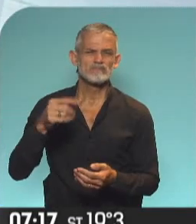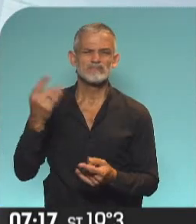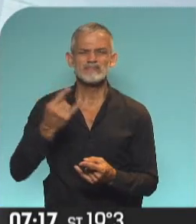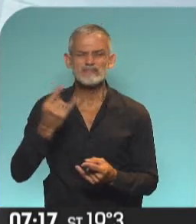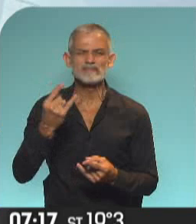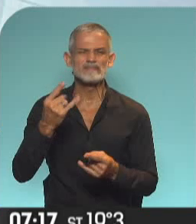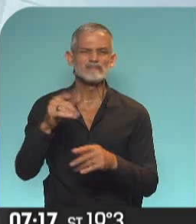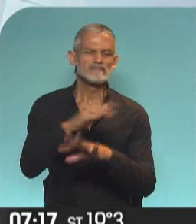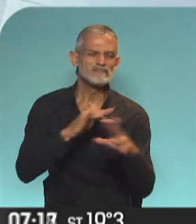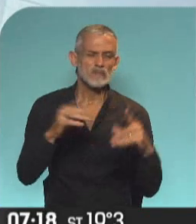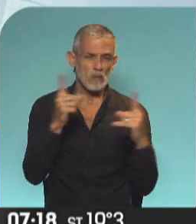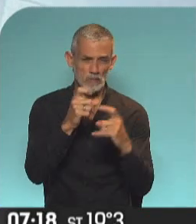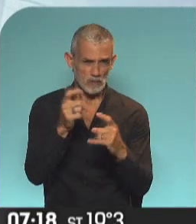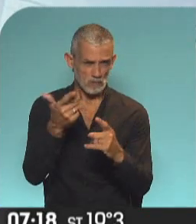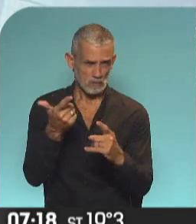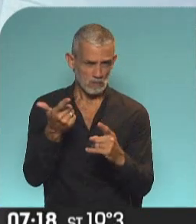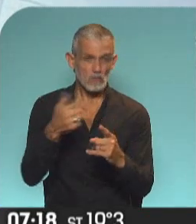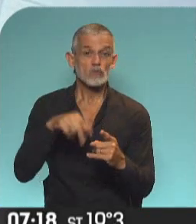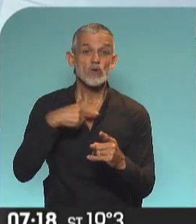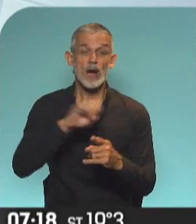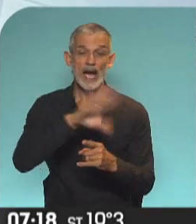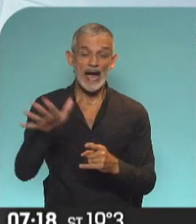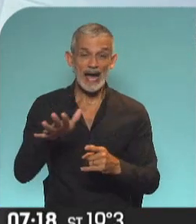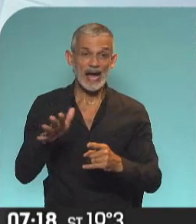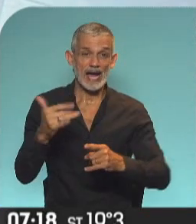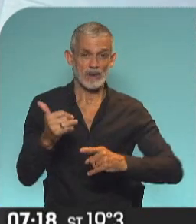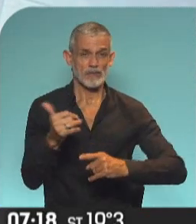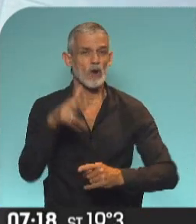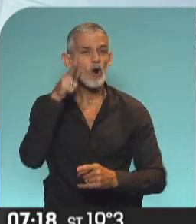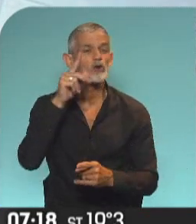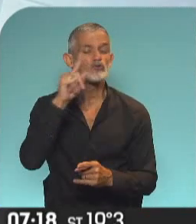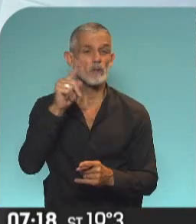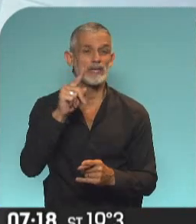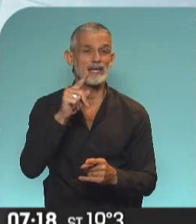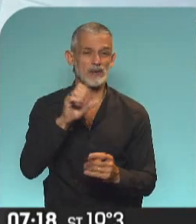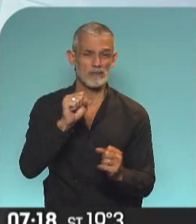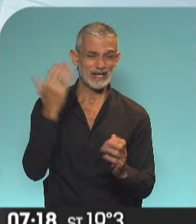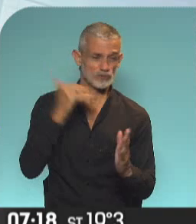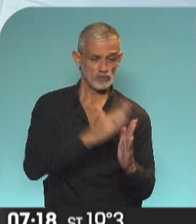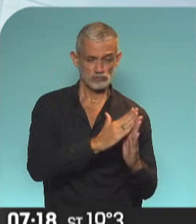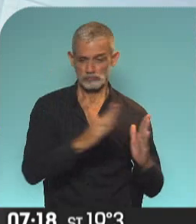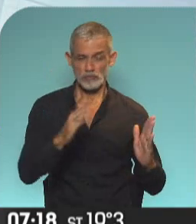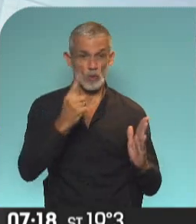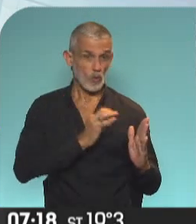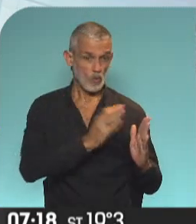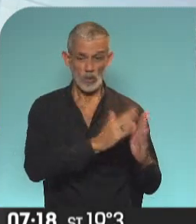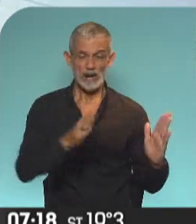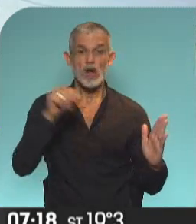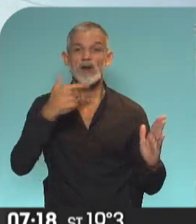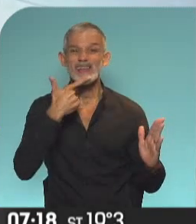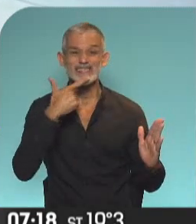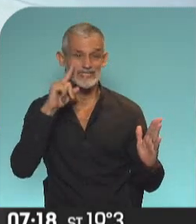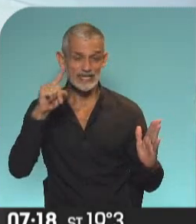falsas problemáticas, ¿no? Nosotros en el campo pasamos de un maíz de 8.000 pesos hace un año a 17.000 que se está pagando